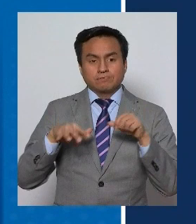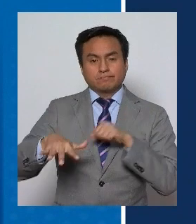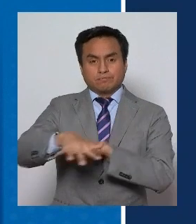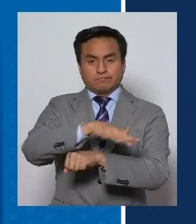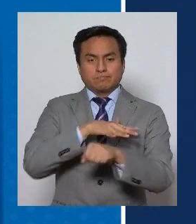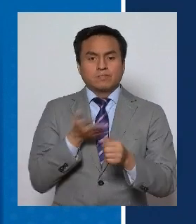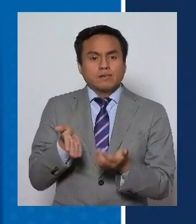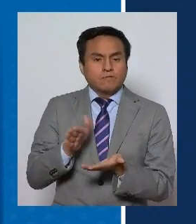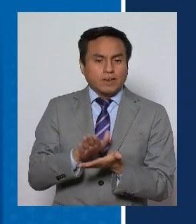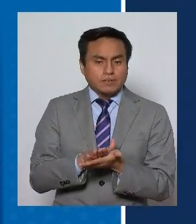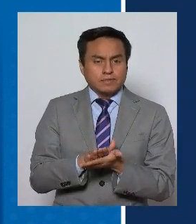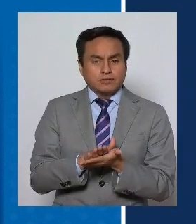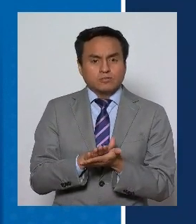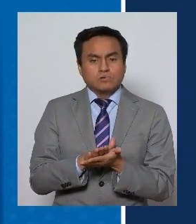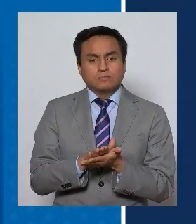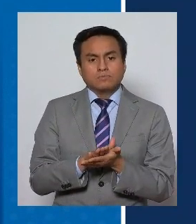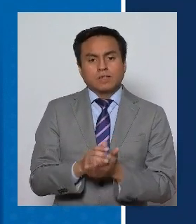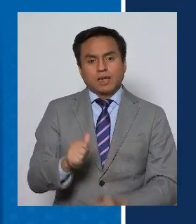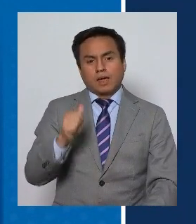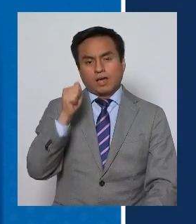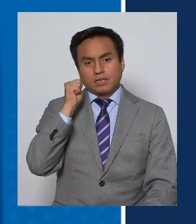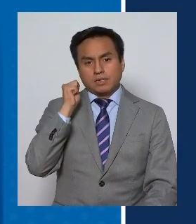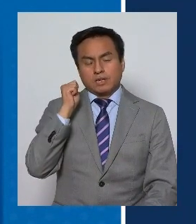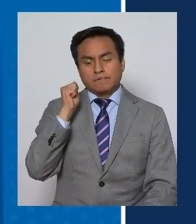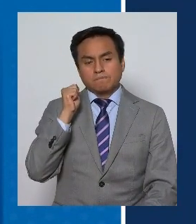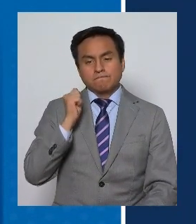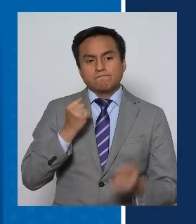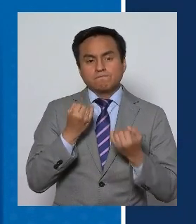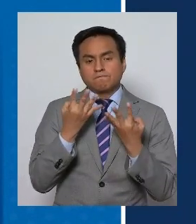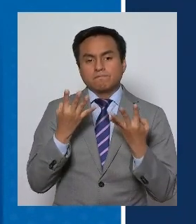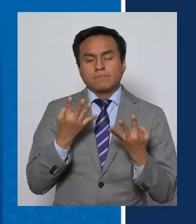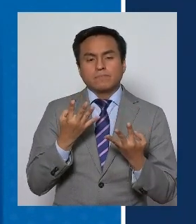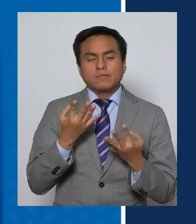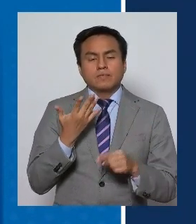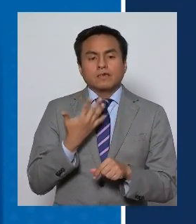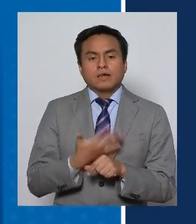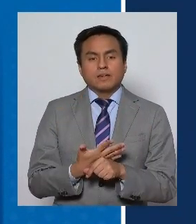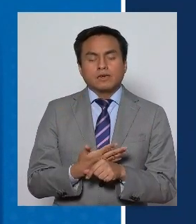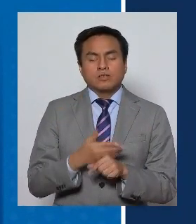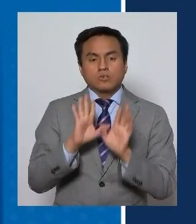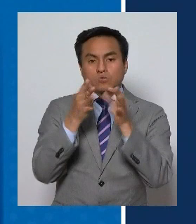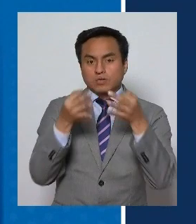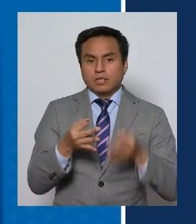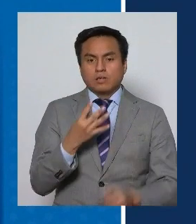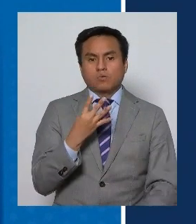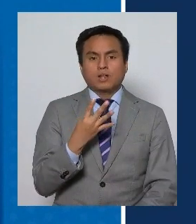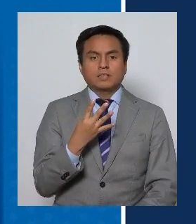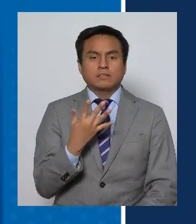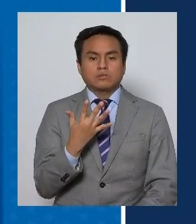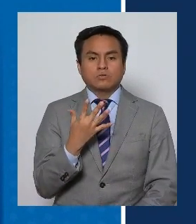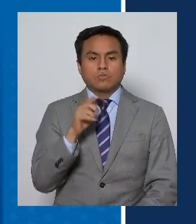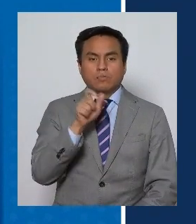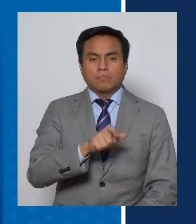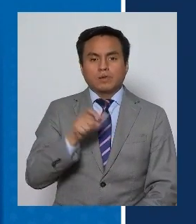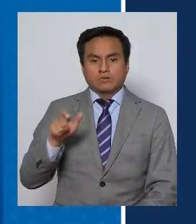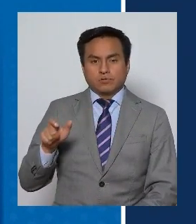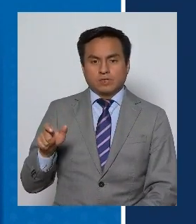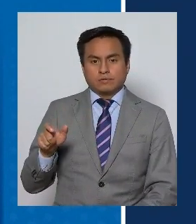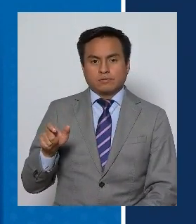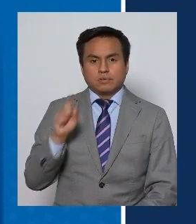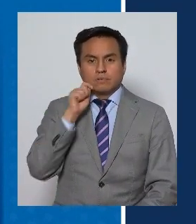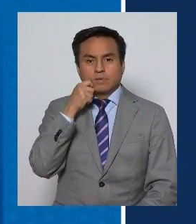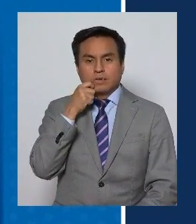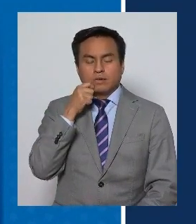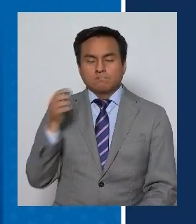situación de fallecidos, en el día de ayer se registraron un total de 45 personas que